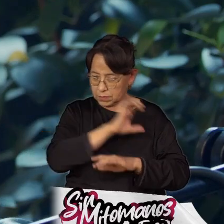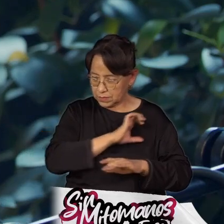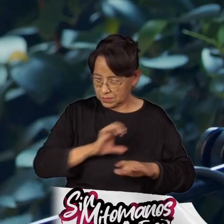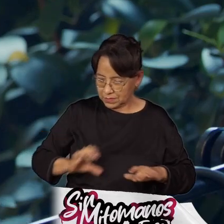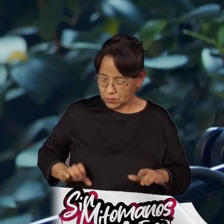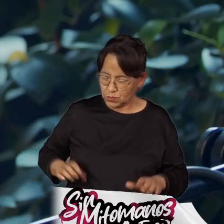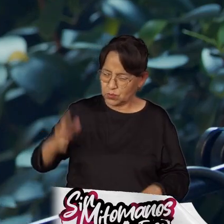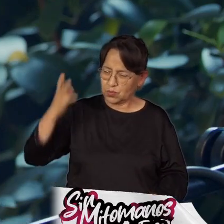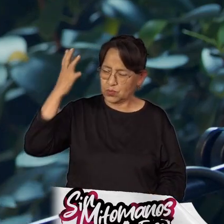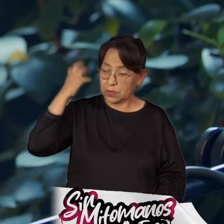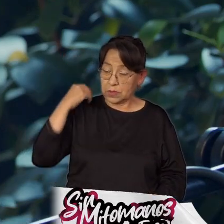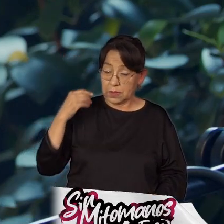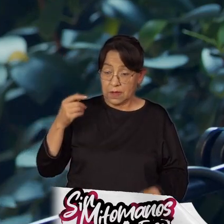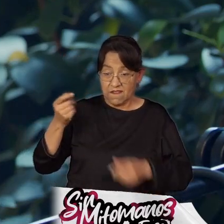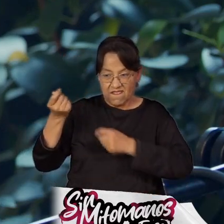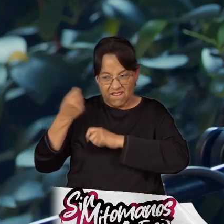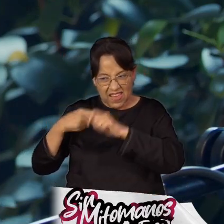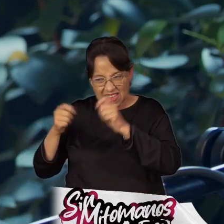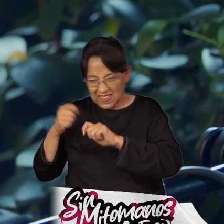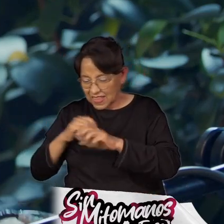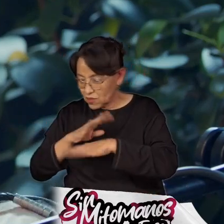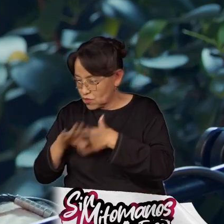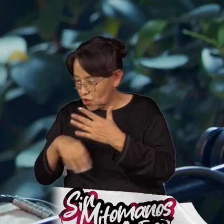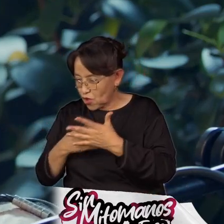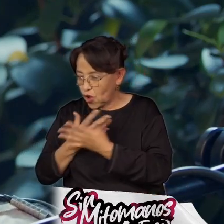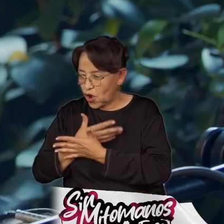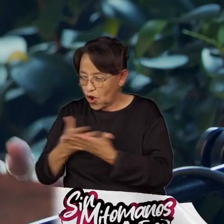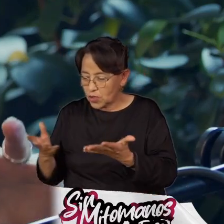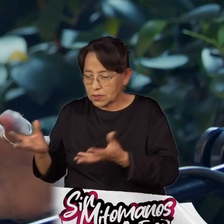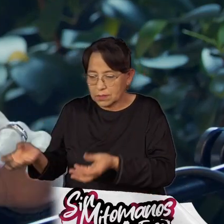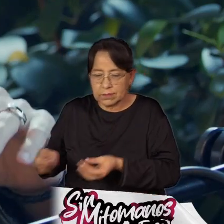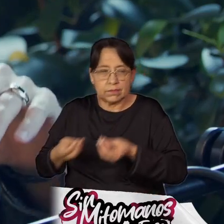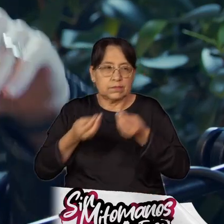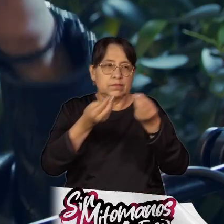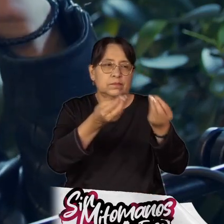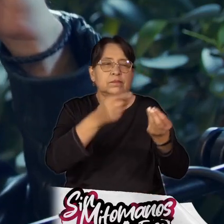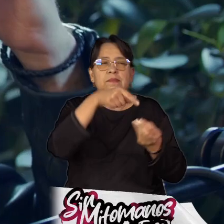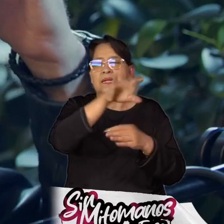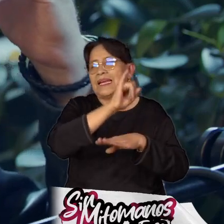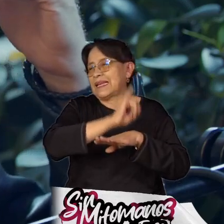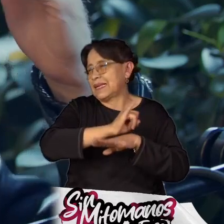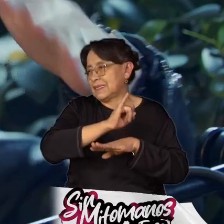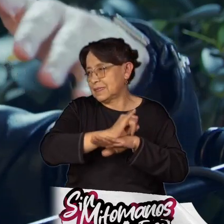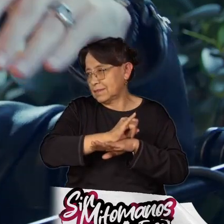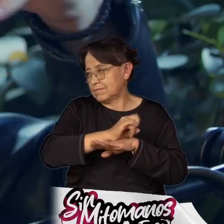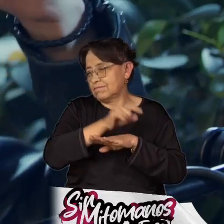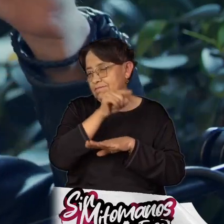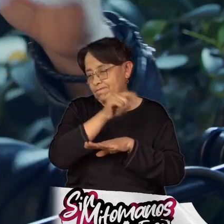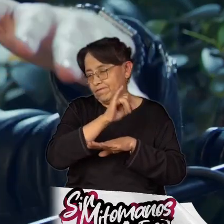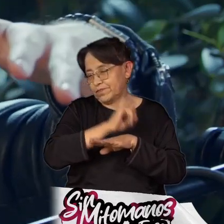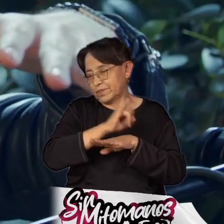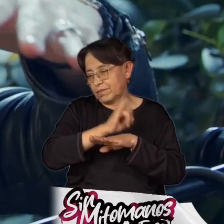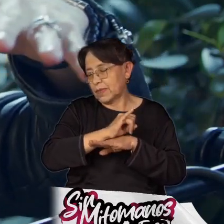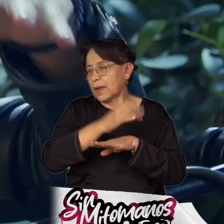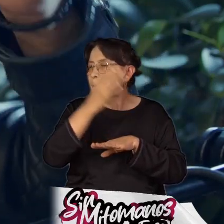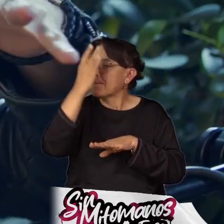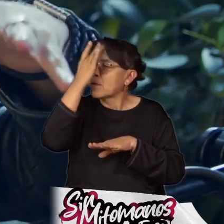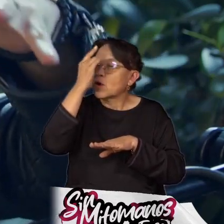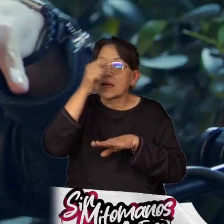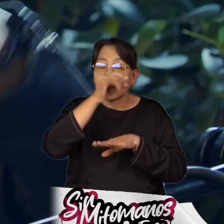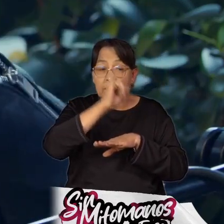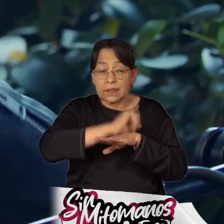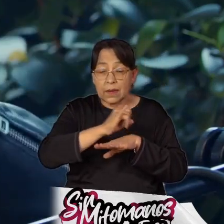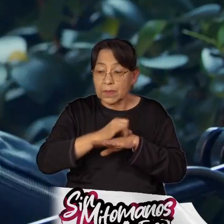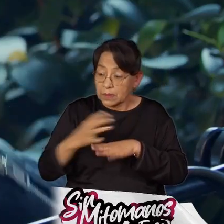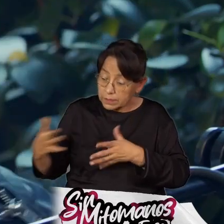cristianos primitivos todo para ponerlo en común, ¿no? Lo daban a la iglesia, lo daban al